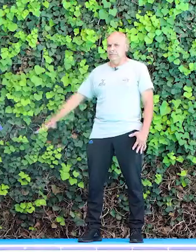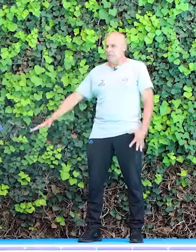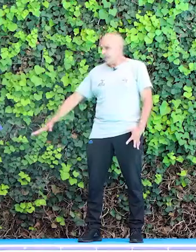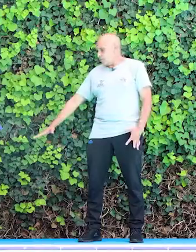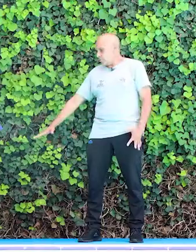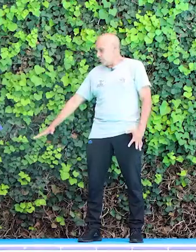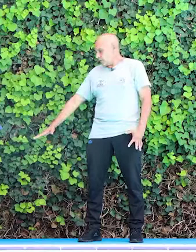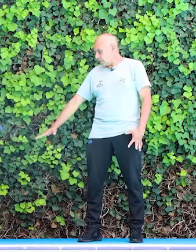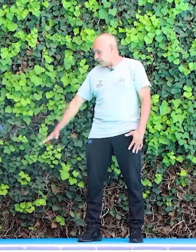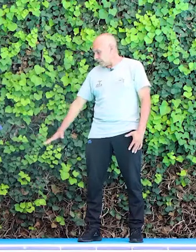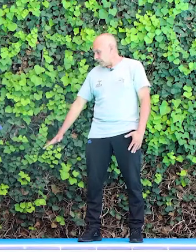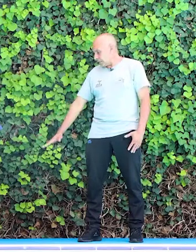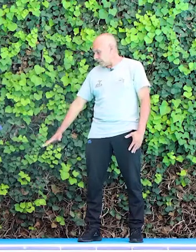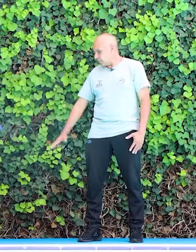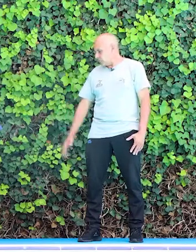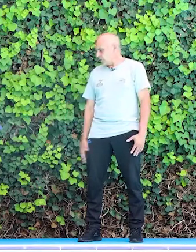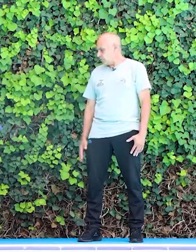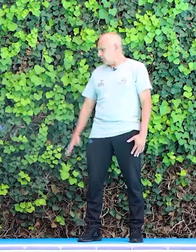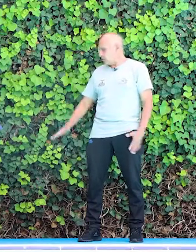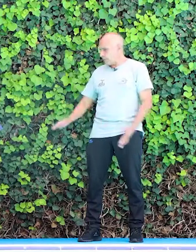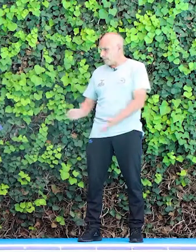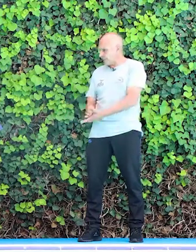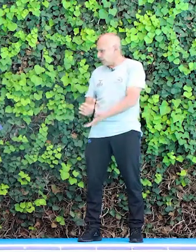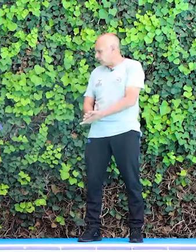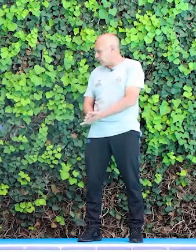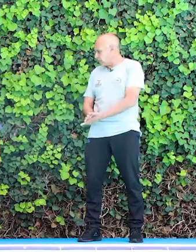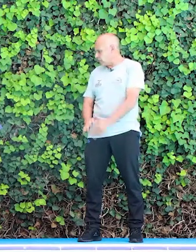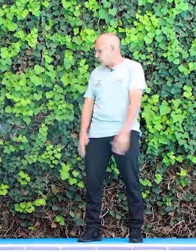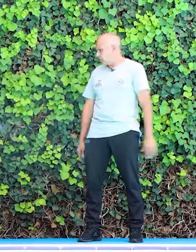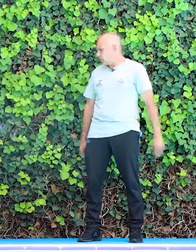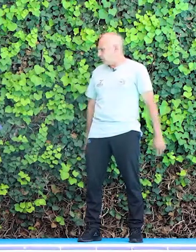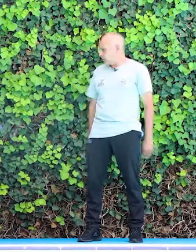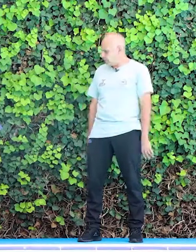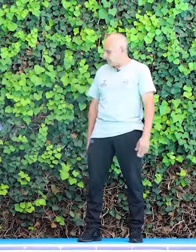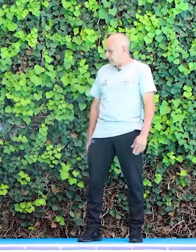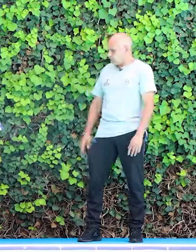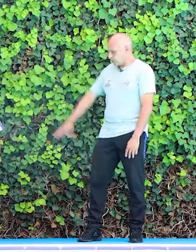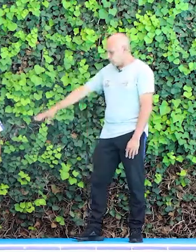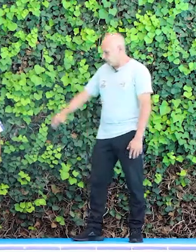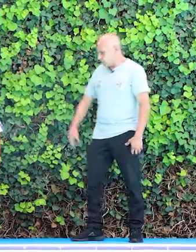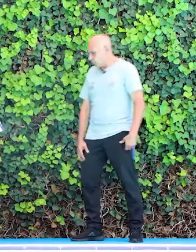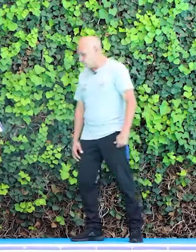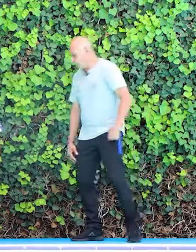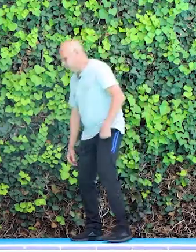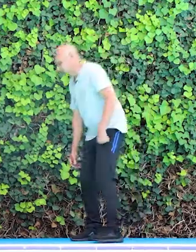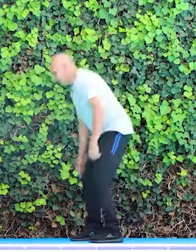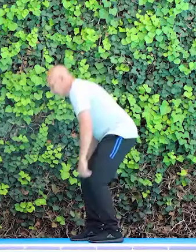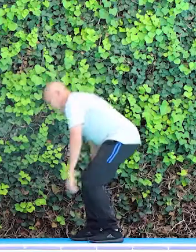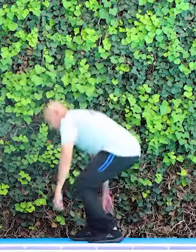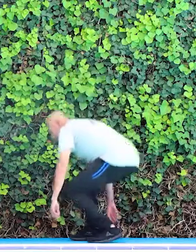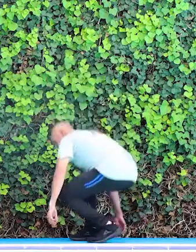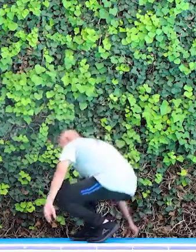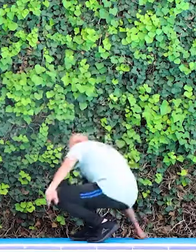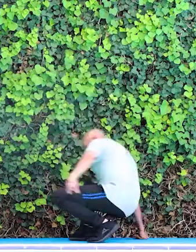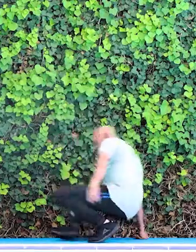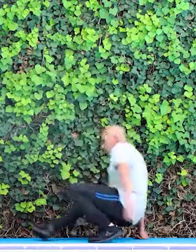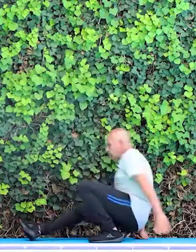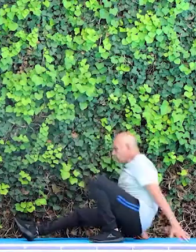piernas, tratando de evitar que nuestros talones peguen en el suelo. ¿Sí? Nos acostamos,